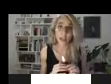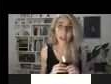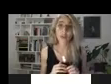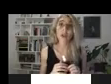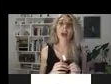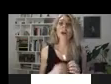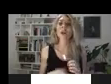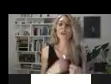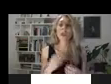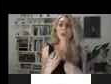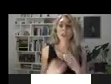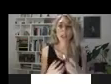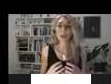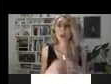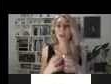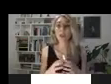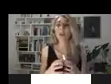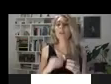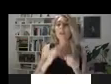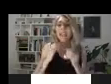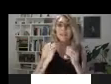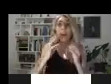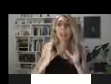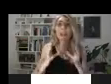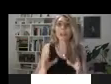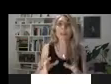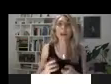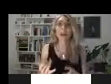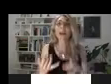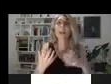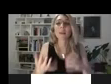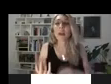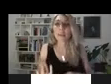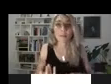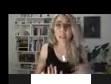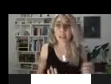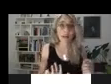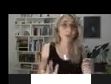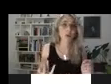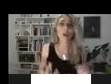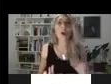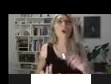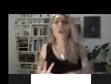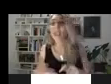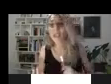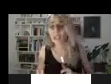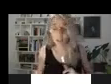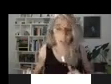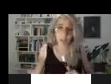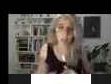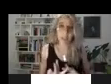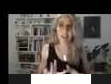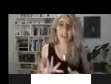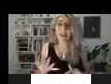ya consagrados, donde nos permita poder identificar qué temas están pensando, con